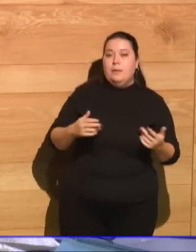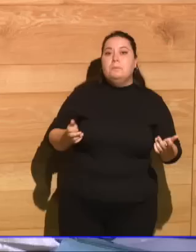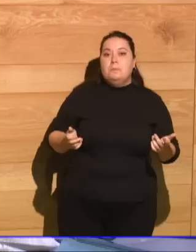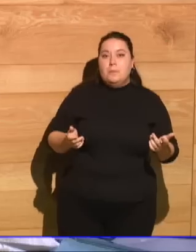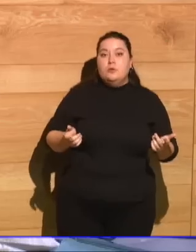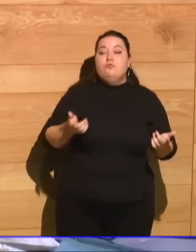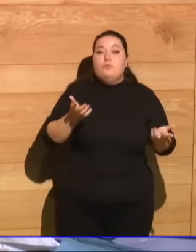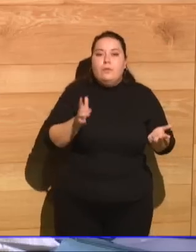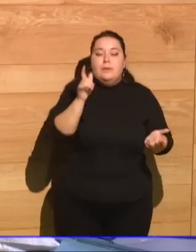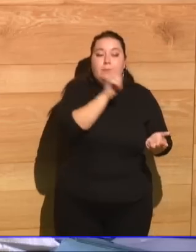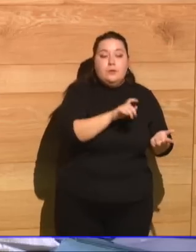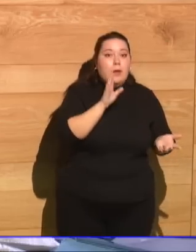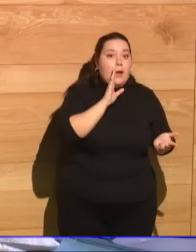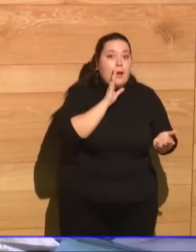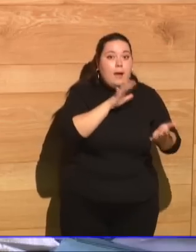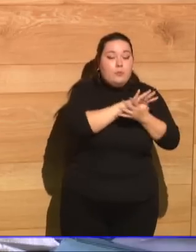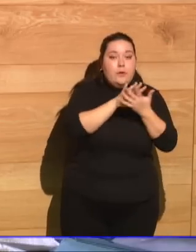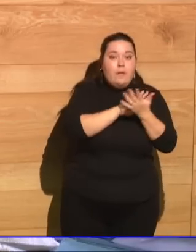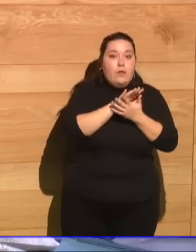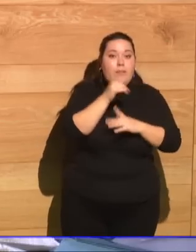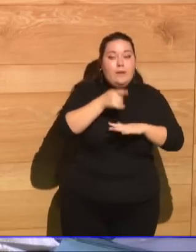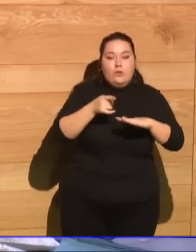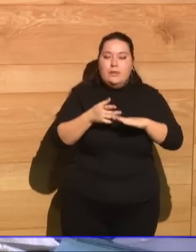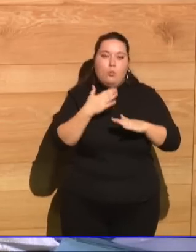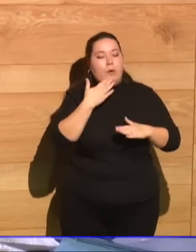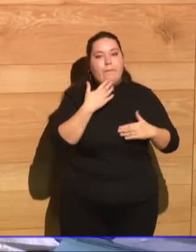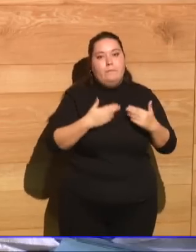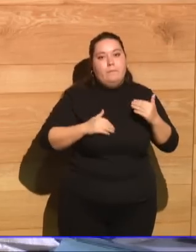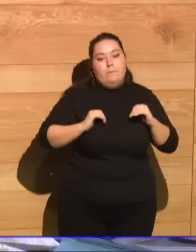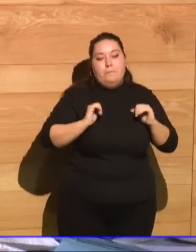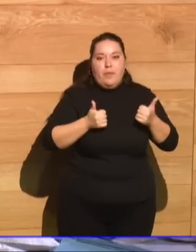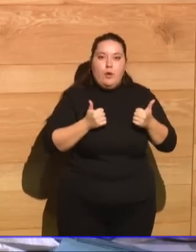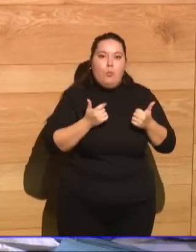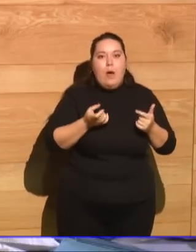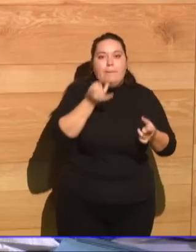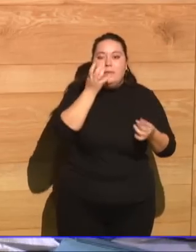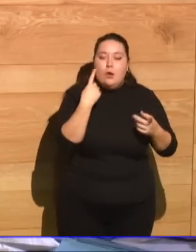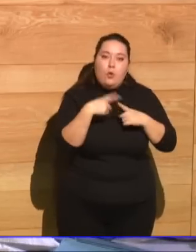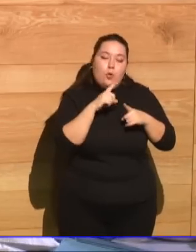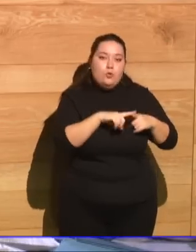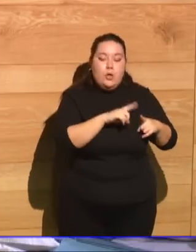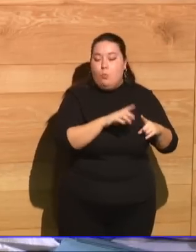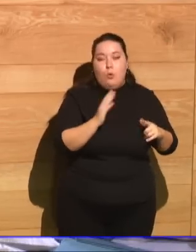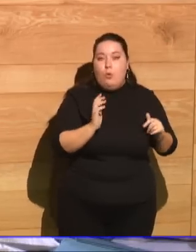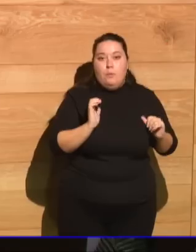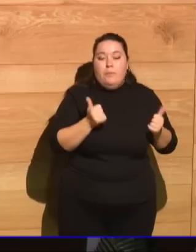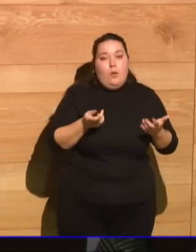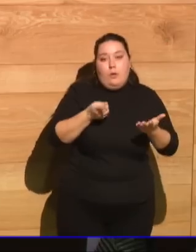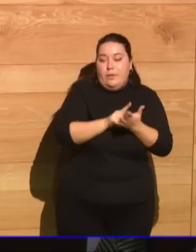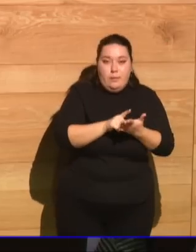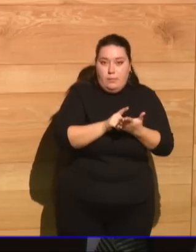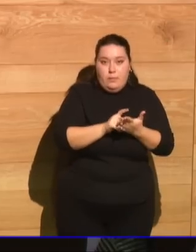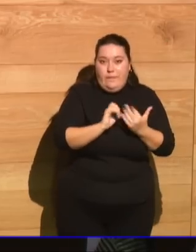estos directores de los que se ha hablado prácticamente lo tienen que fabricar, lo tienen que inventar todo desde cero. Es